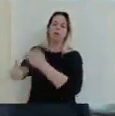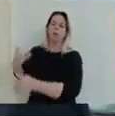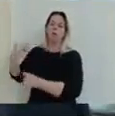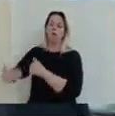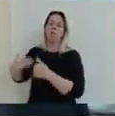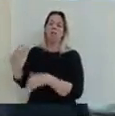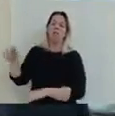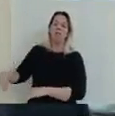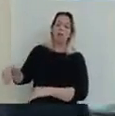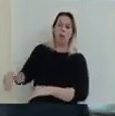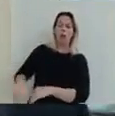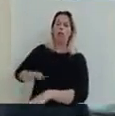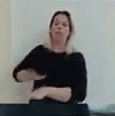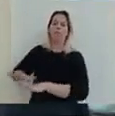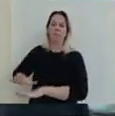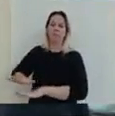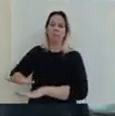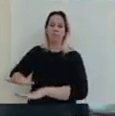representantes de los vecinos,